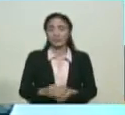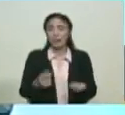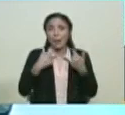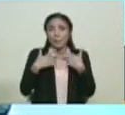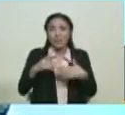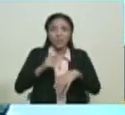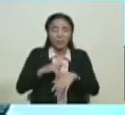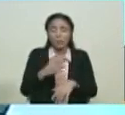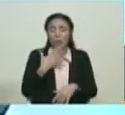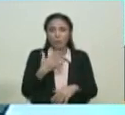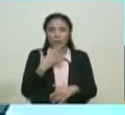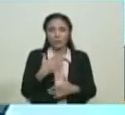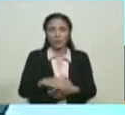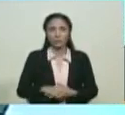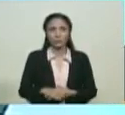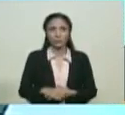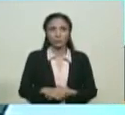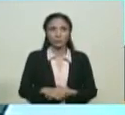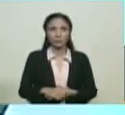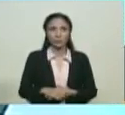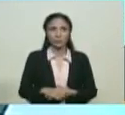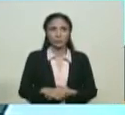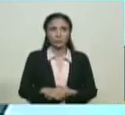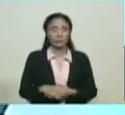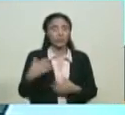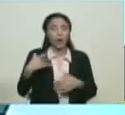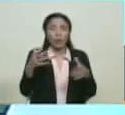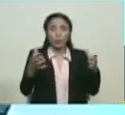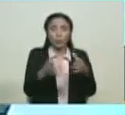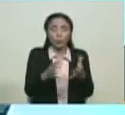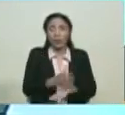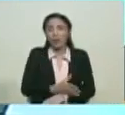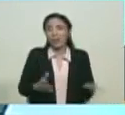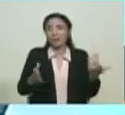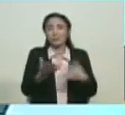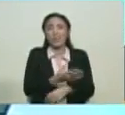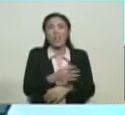vea es un organismo inútil